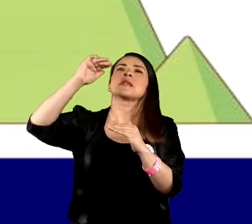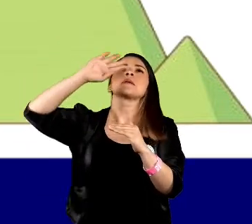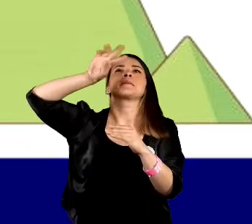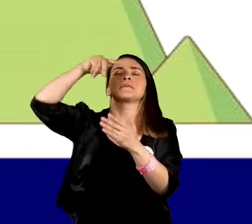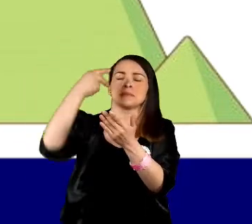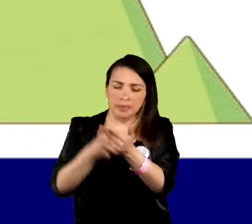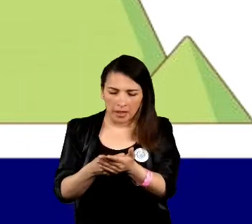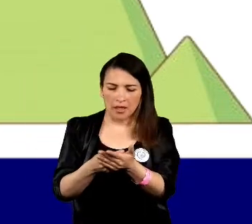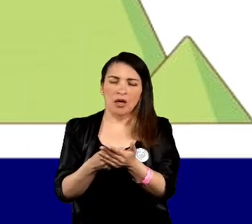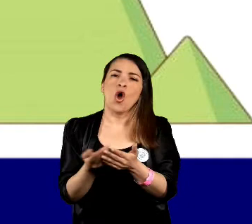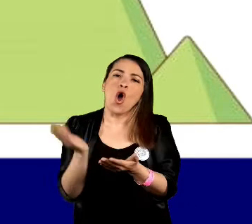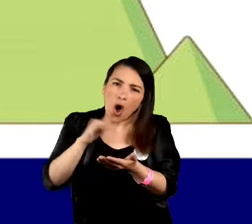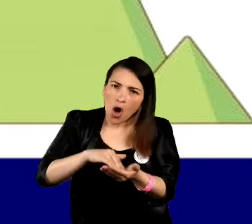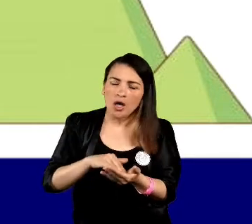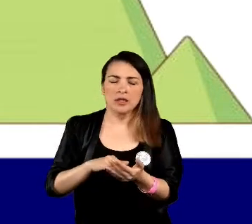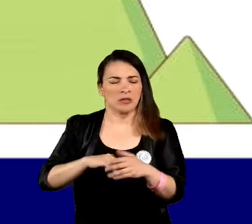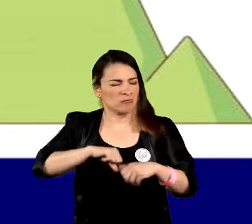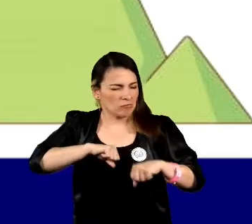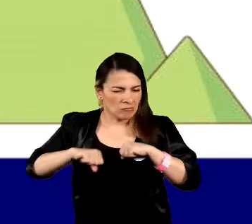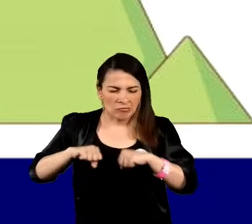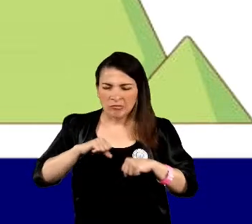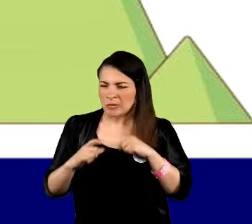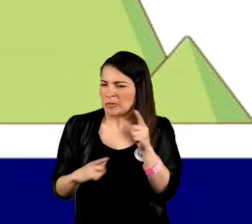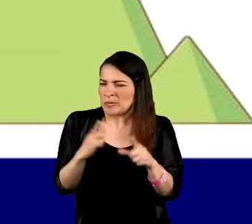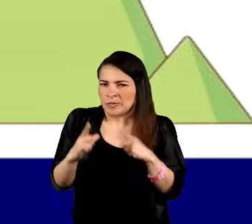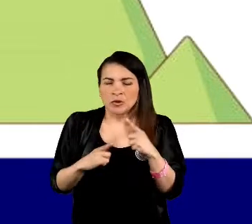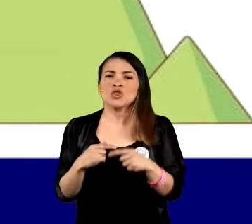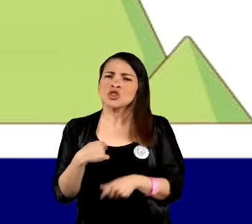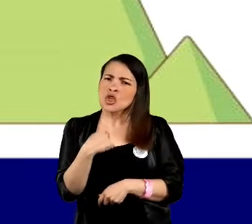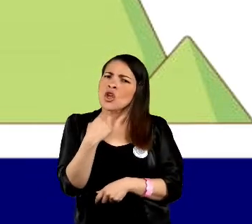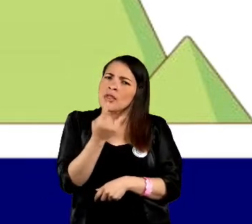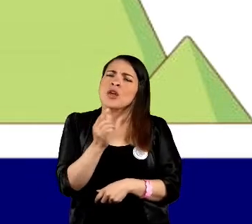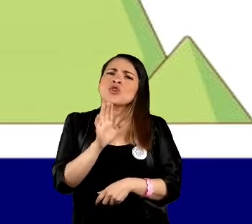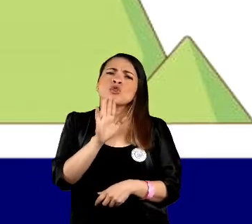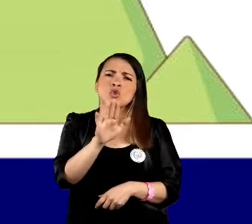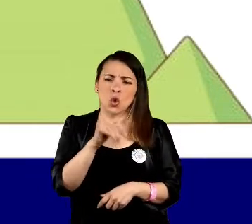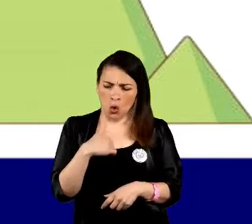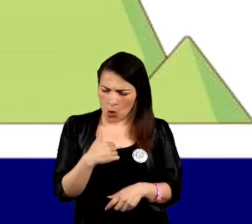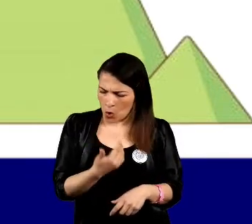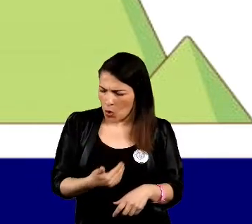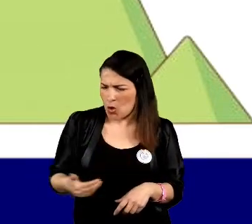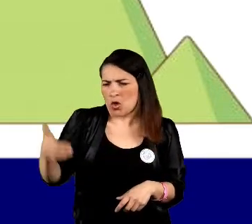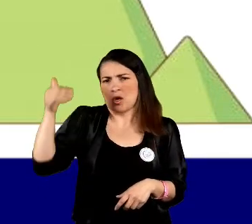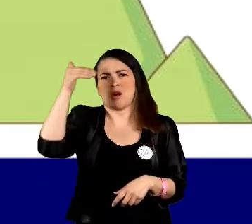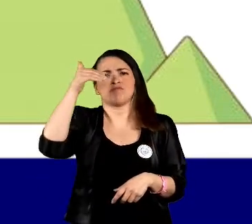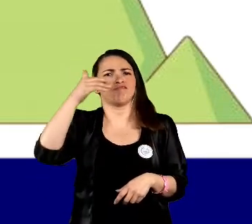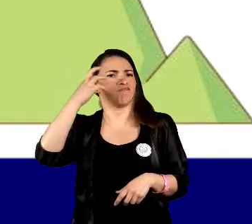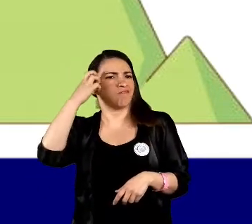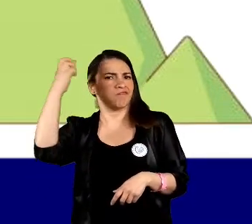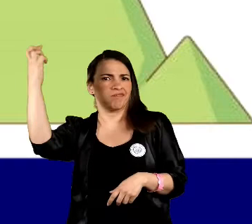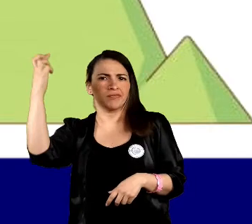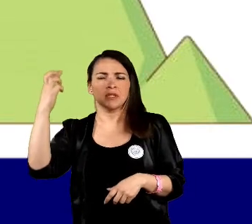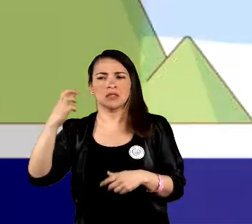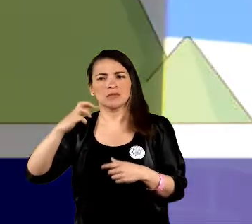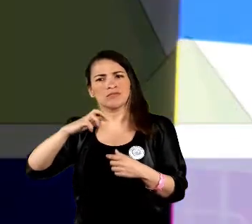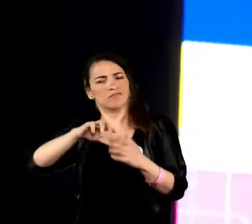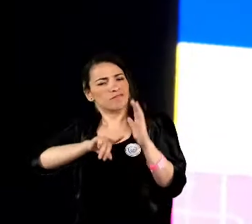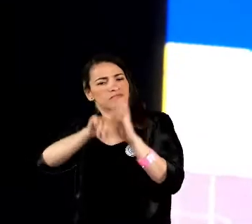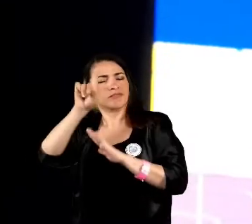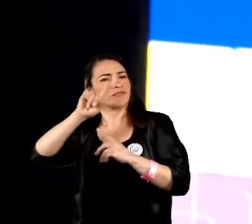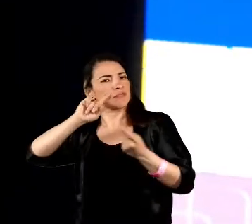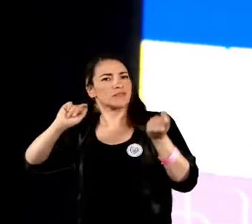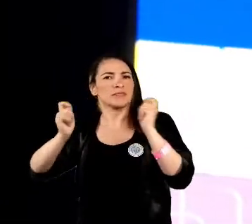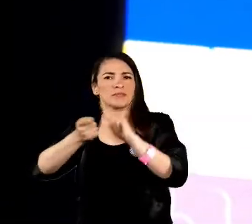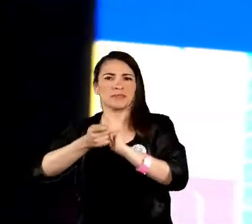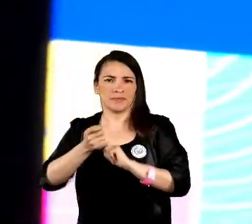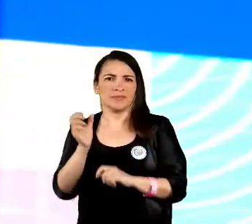de un ciclo hasta que Pero tiene que ser yo siempre digo que el crecimiento se transforma en desarrollo Qué quiere decir eso que